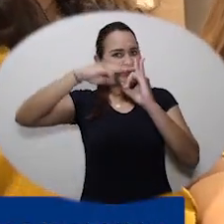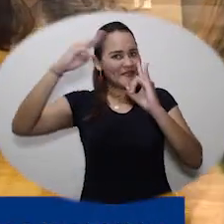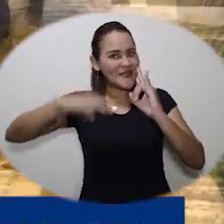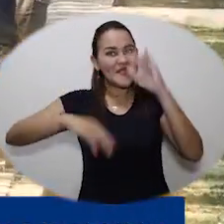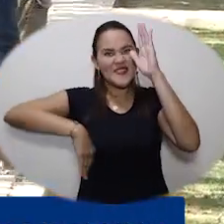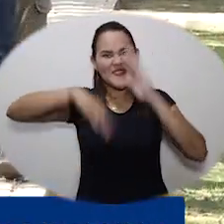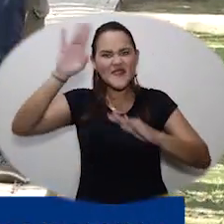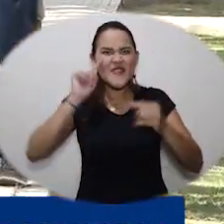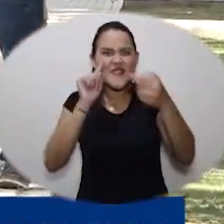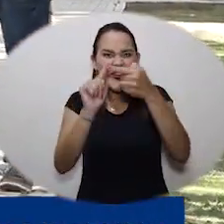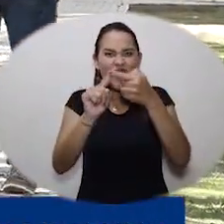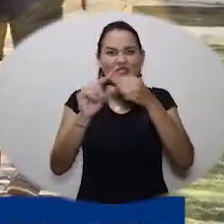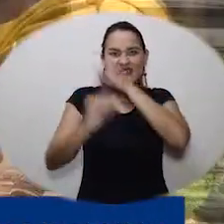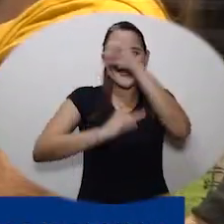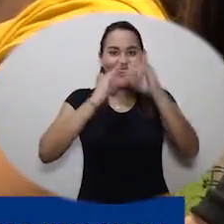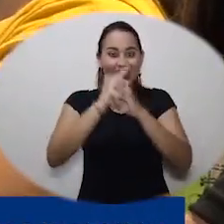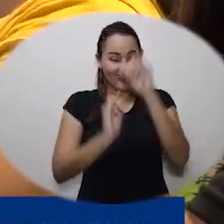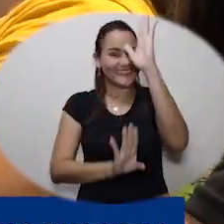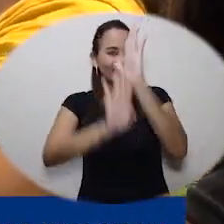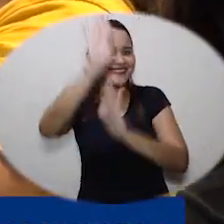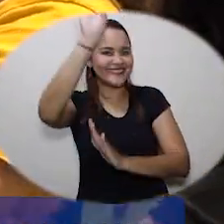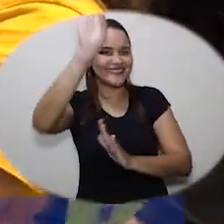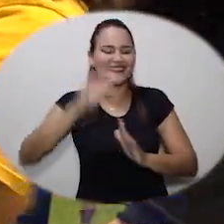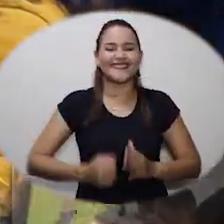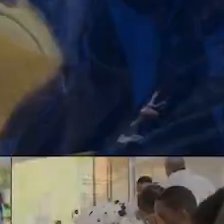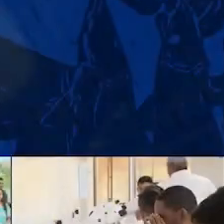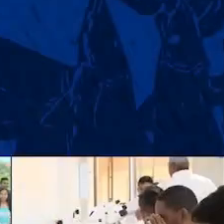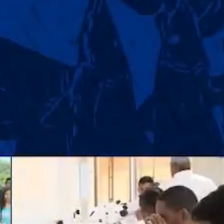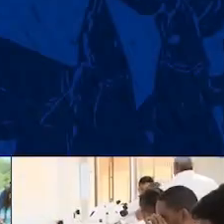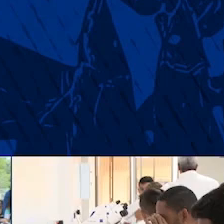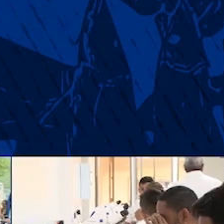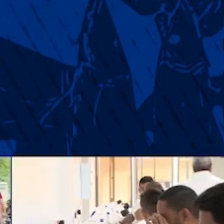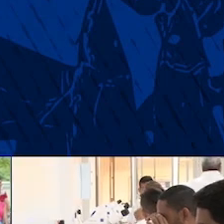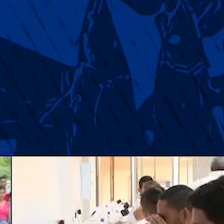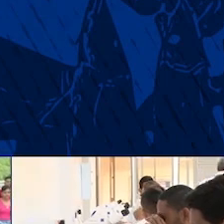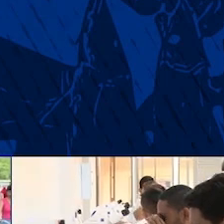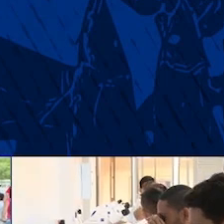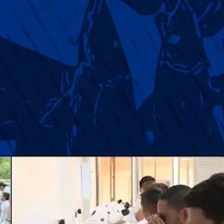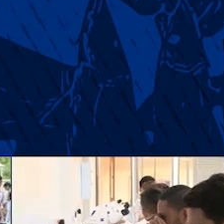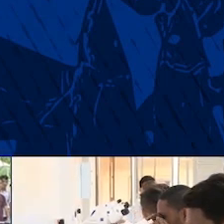Universidad del Magdalena sigue creciendo en internacionalización.